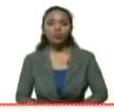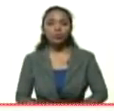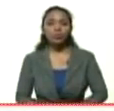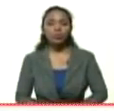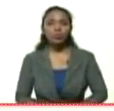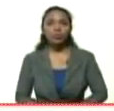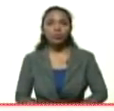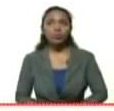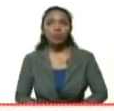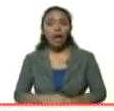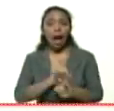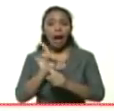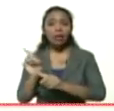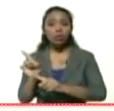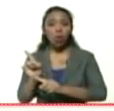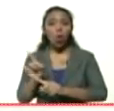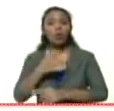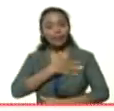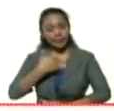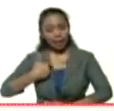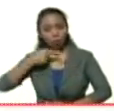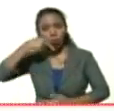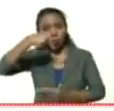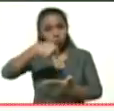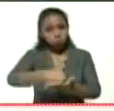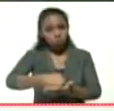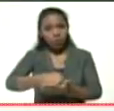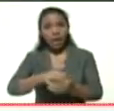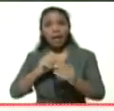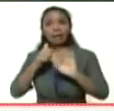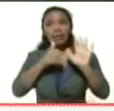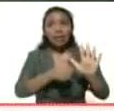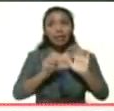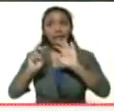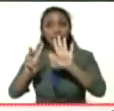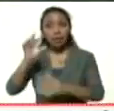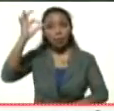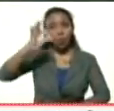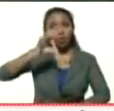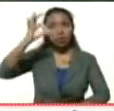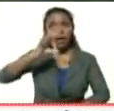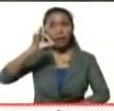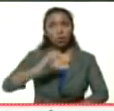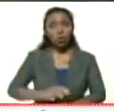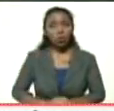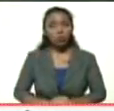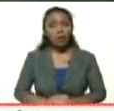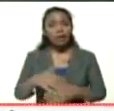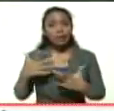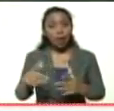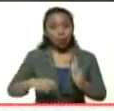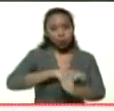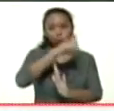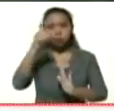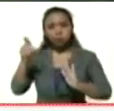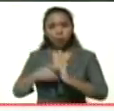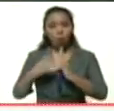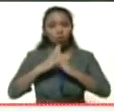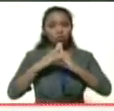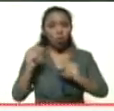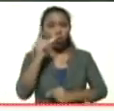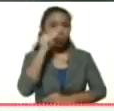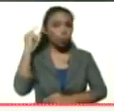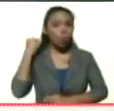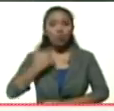fallecimientos. Con eso queremos mencionar que el 67% del total de todas y